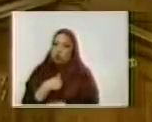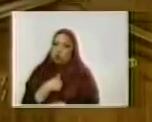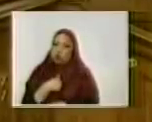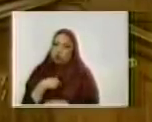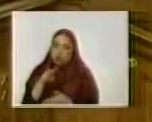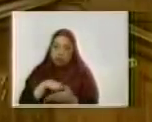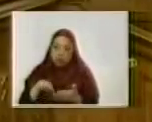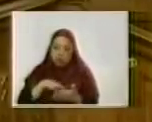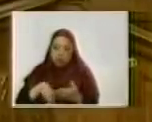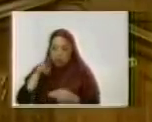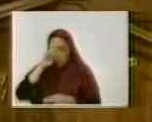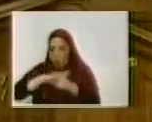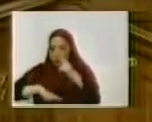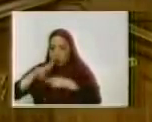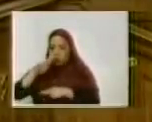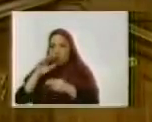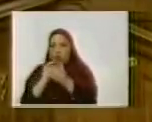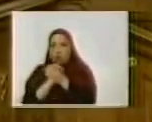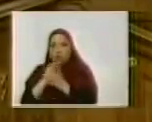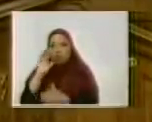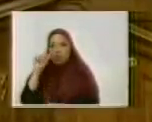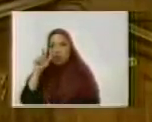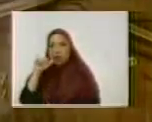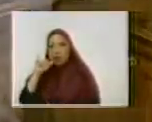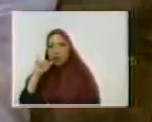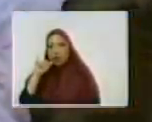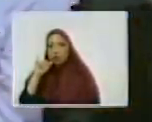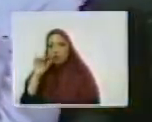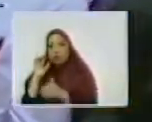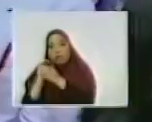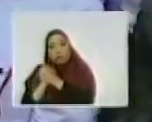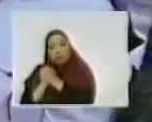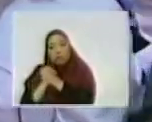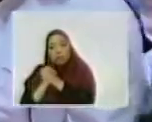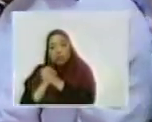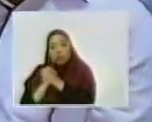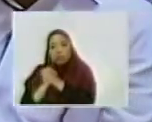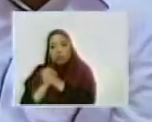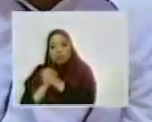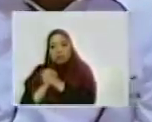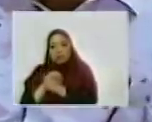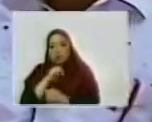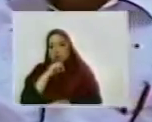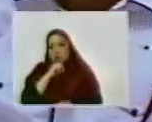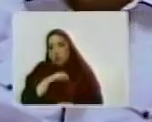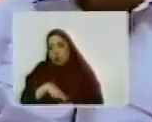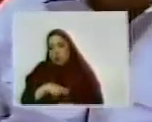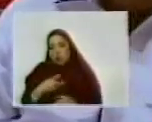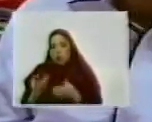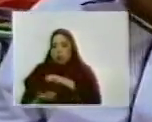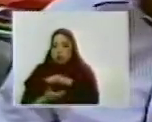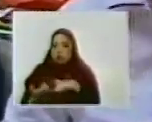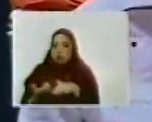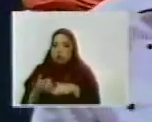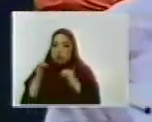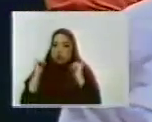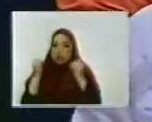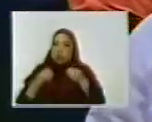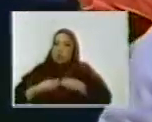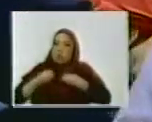que honra la memoria del comandante Fausto, porque bueno, es lo menos que uno puede hacer para festejar esa